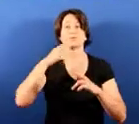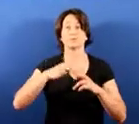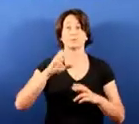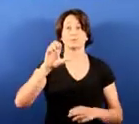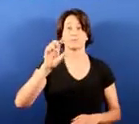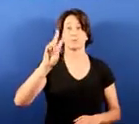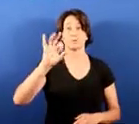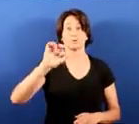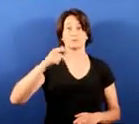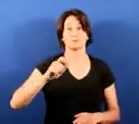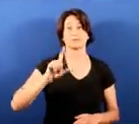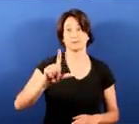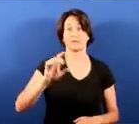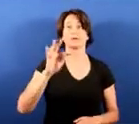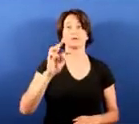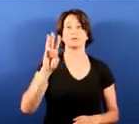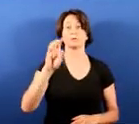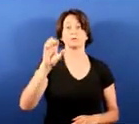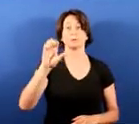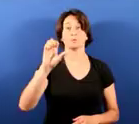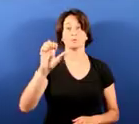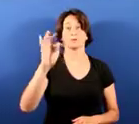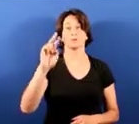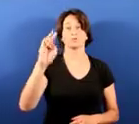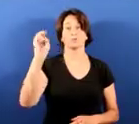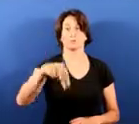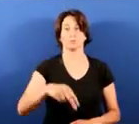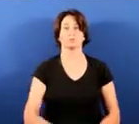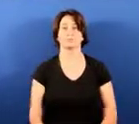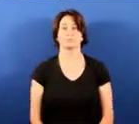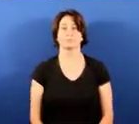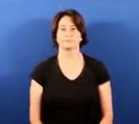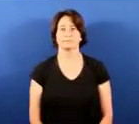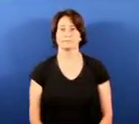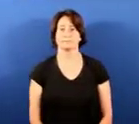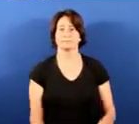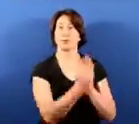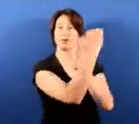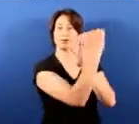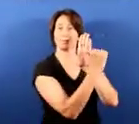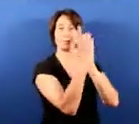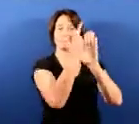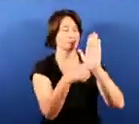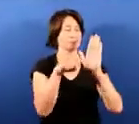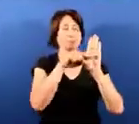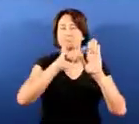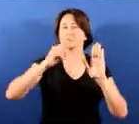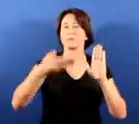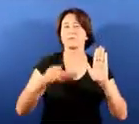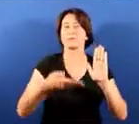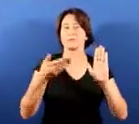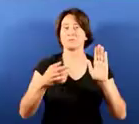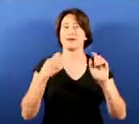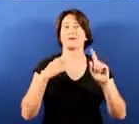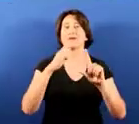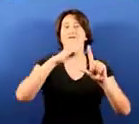proyecto conjunto de Fundación Azkue, Gaztebiz y Fundación Bizkaitik, instituciones dependientes de la Diputación Foral de Vizcaya. En